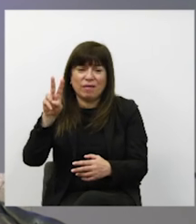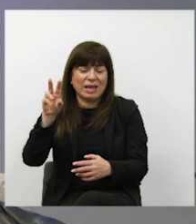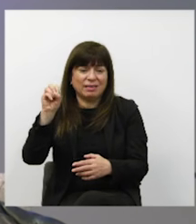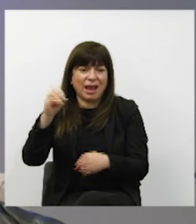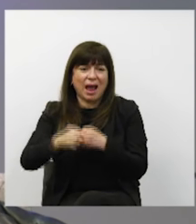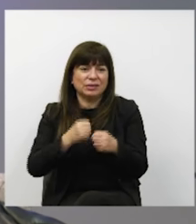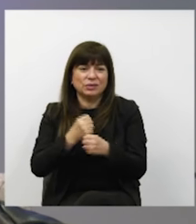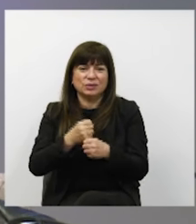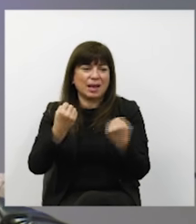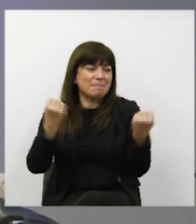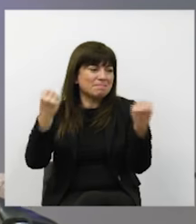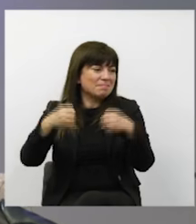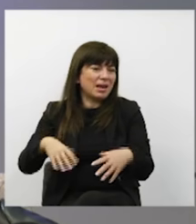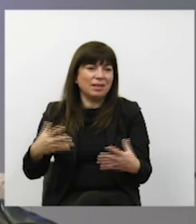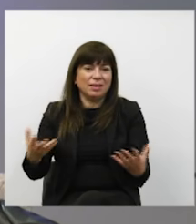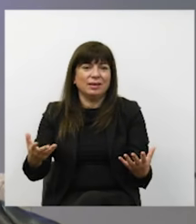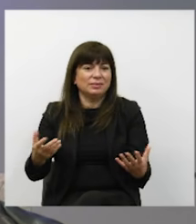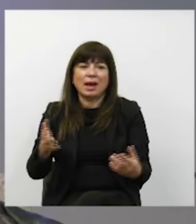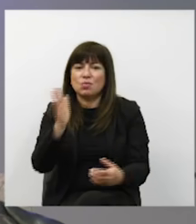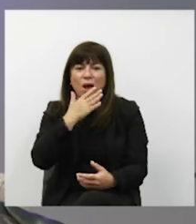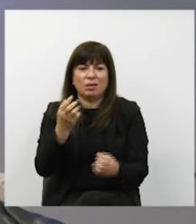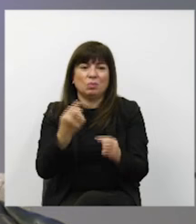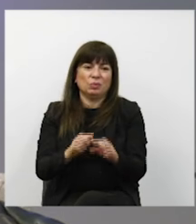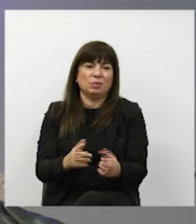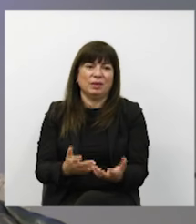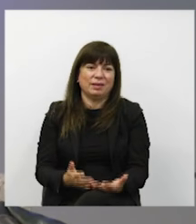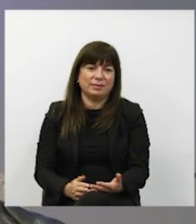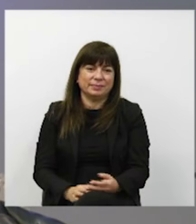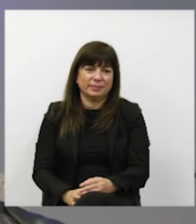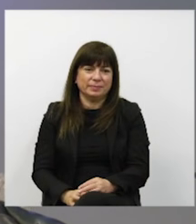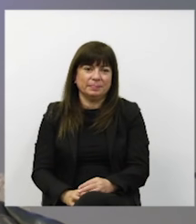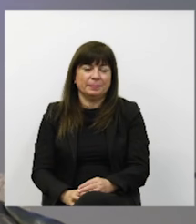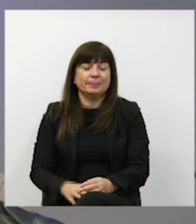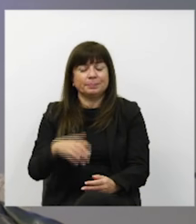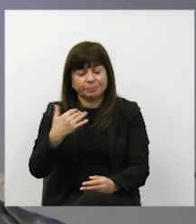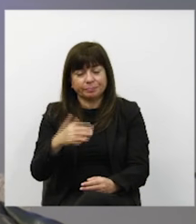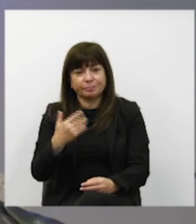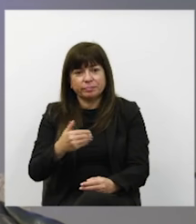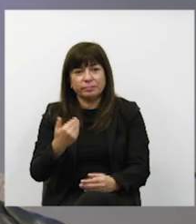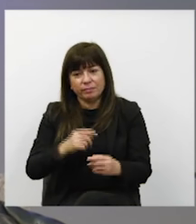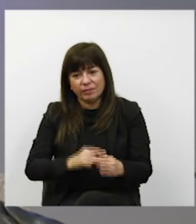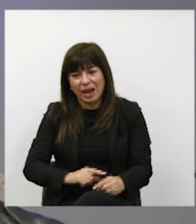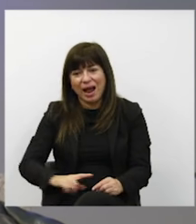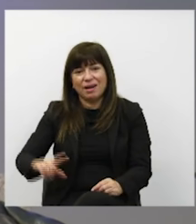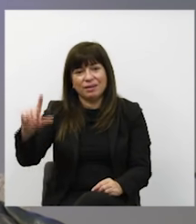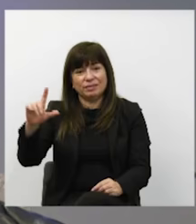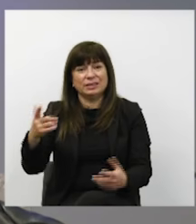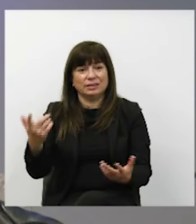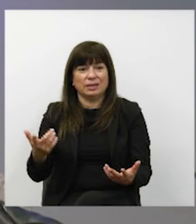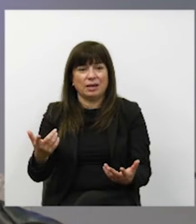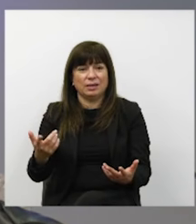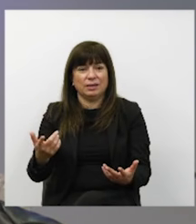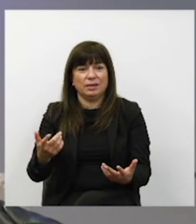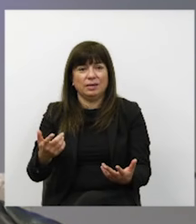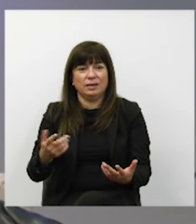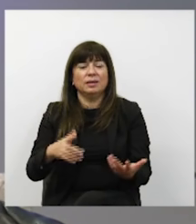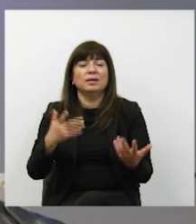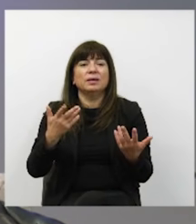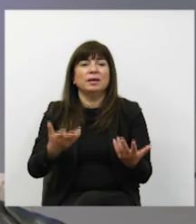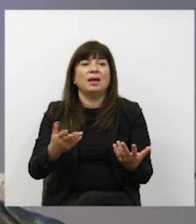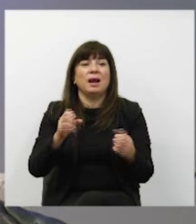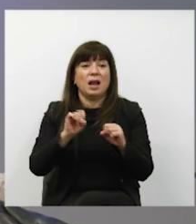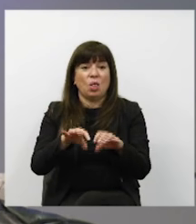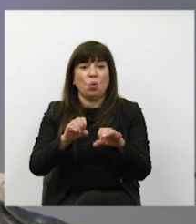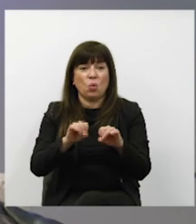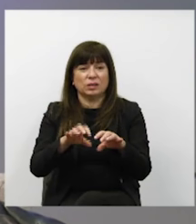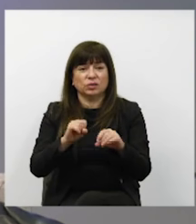educación, la primera infancia, como dices tú, sino que también si uno sigue avanzando en la ruta educacional, y uno llega a la educación media, tenemos completamente, creo yo, y no sé qué